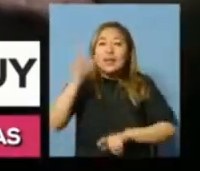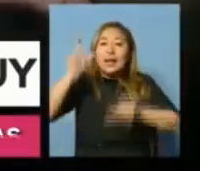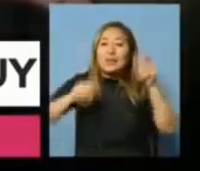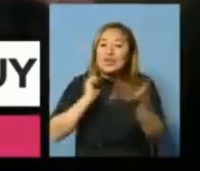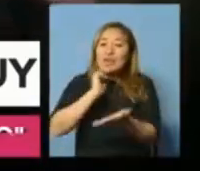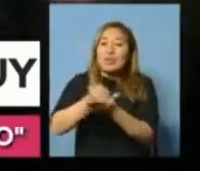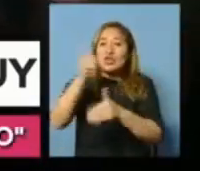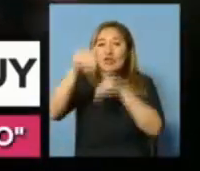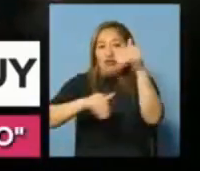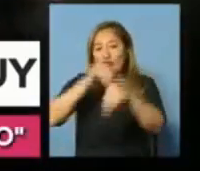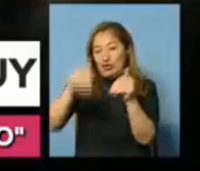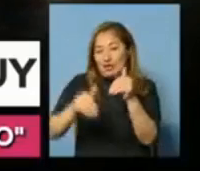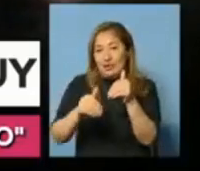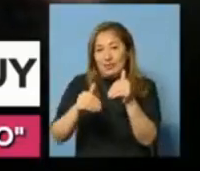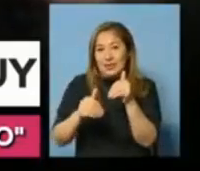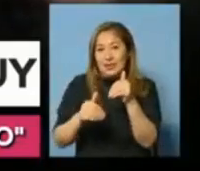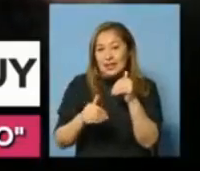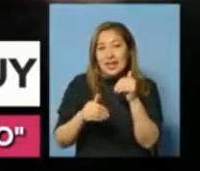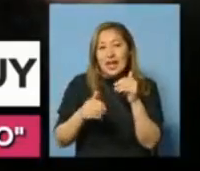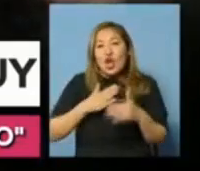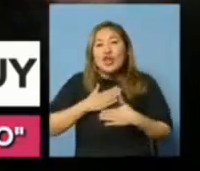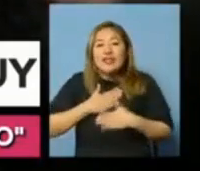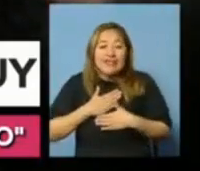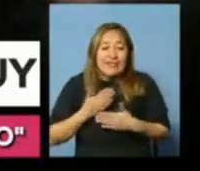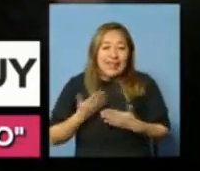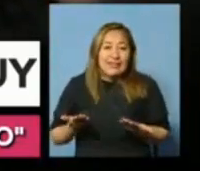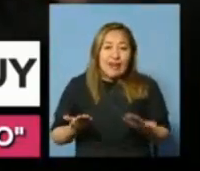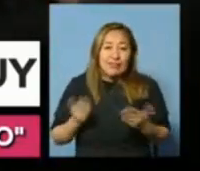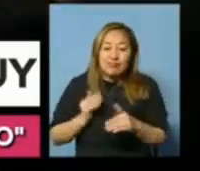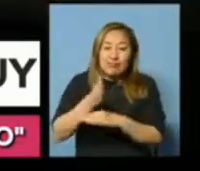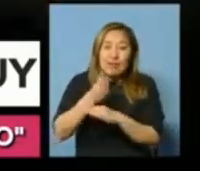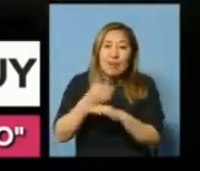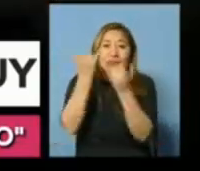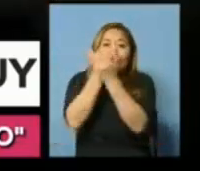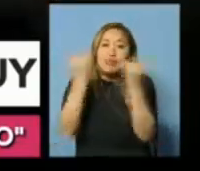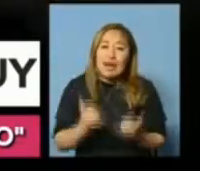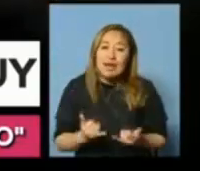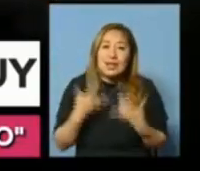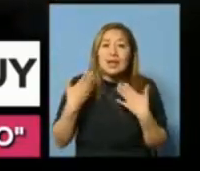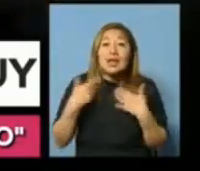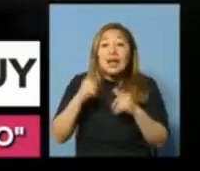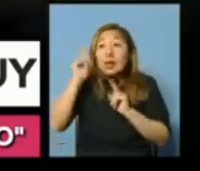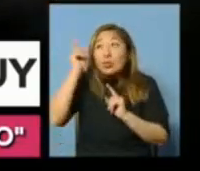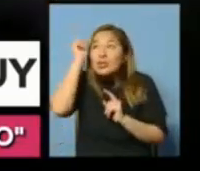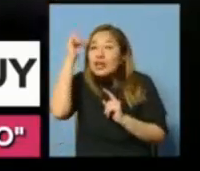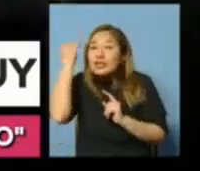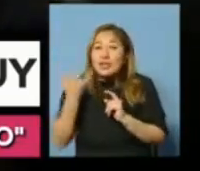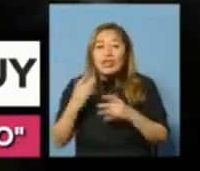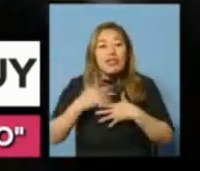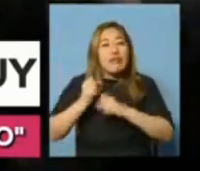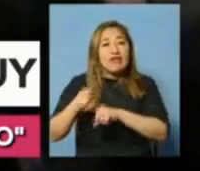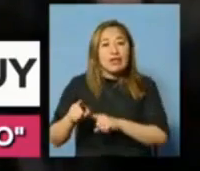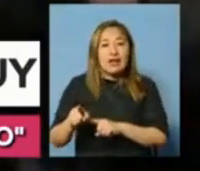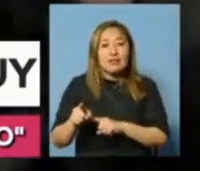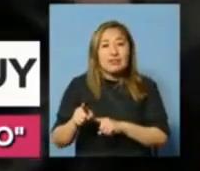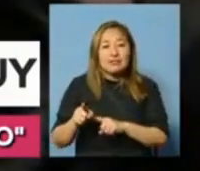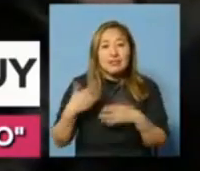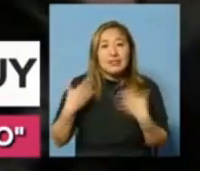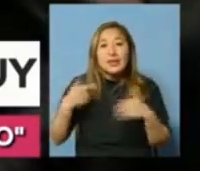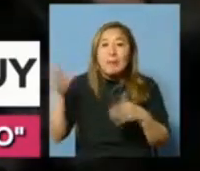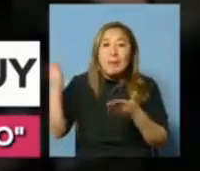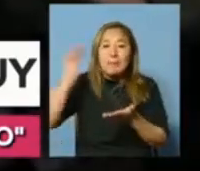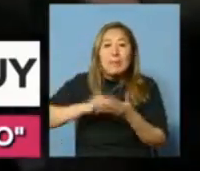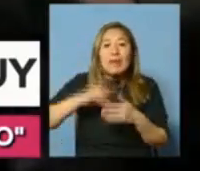gente vaya a votar, que lo haga contenta, en paz, que cada uno pueda defender sus ideas, sus posiciones y que cada